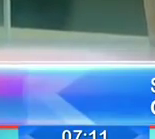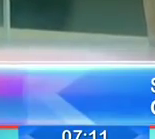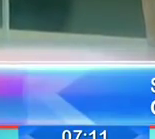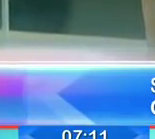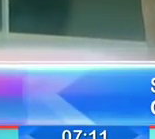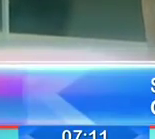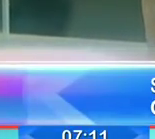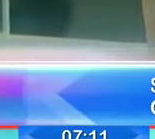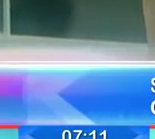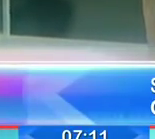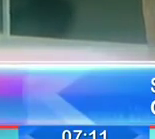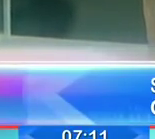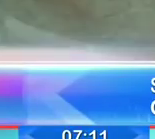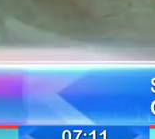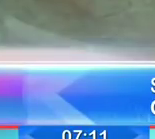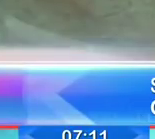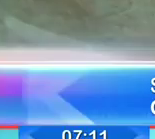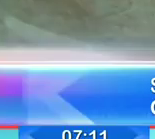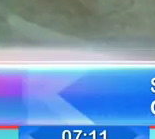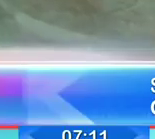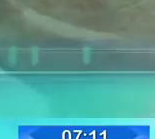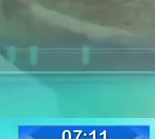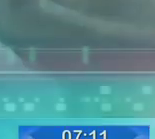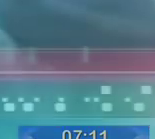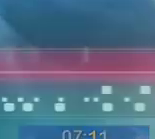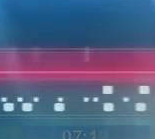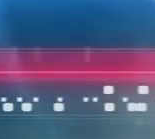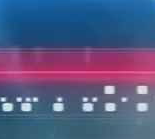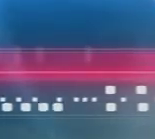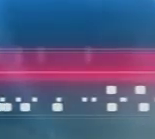Alemania. Y regresamos con esta información.